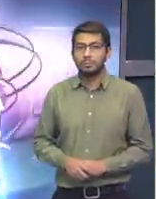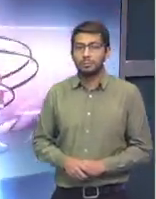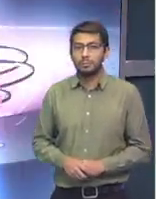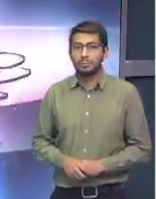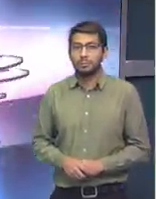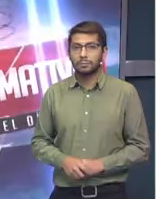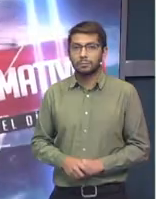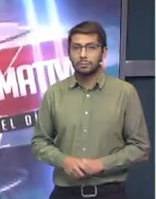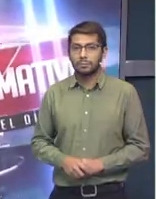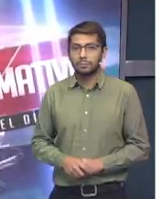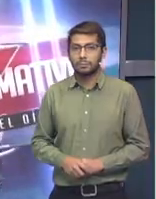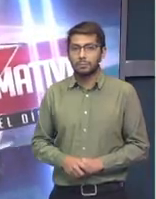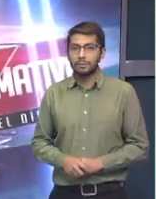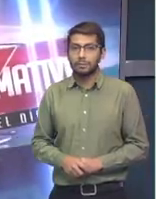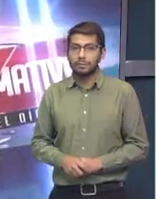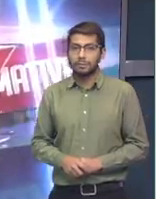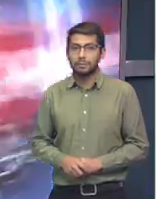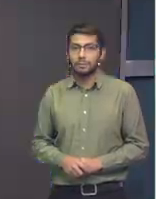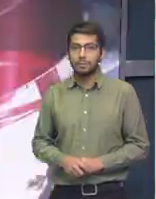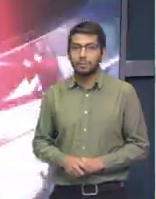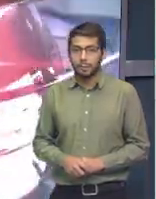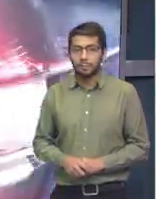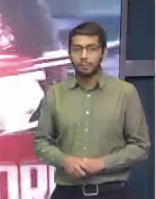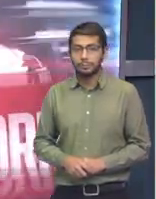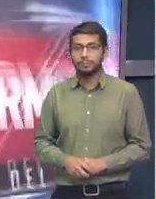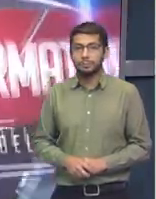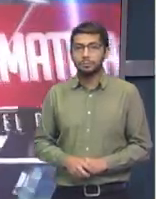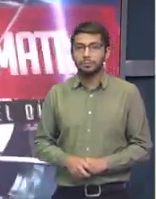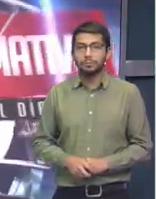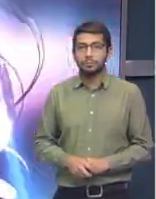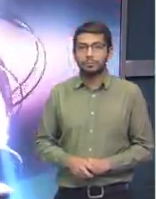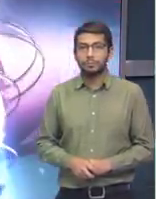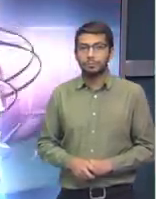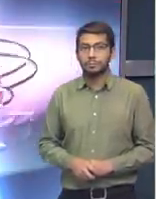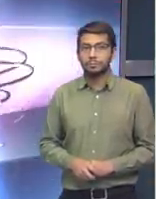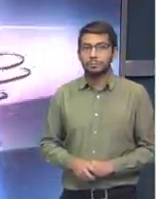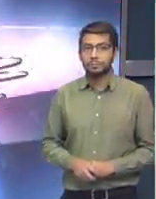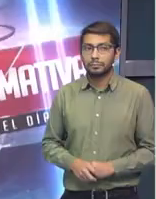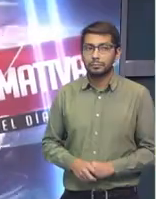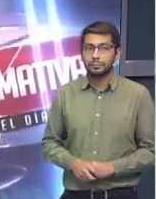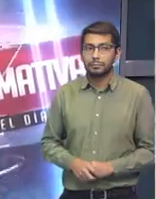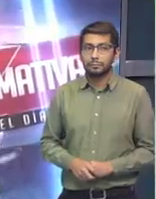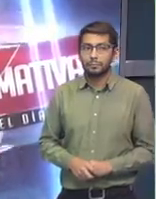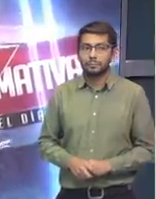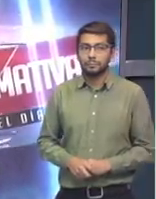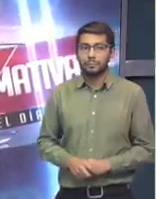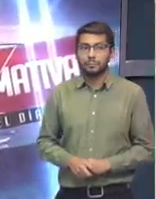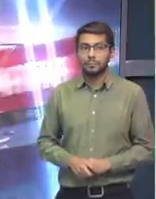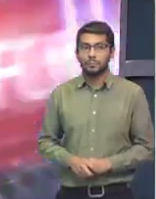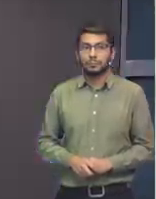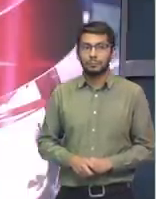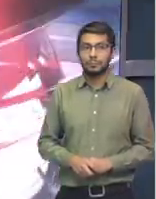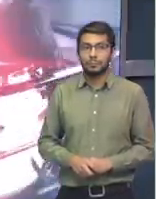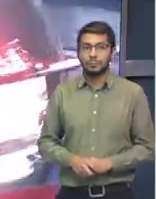Hemos asistido, sobre todo, bueno, en los departamentos de Capital, en Chima, hemos asistido a varias personas y desde